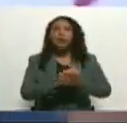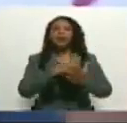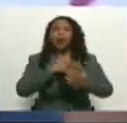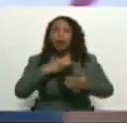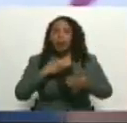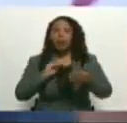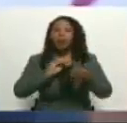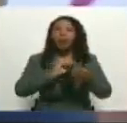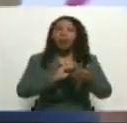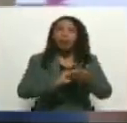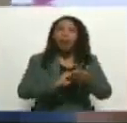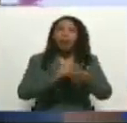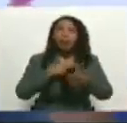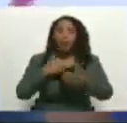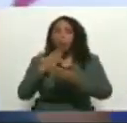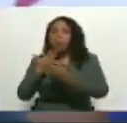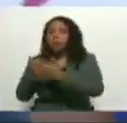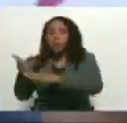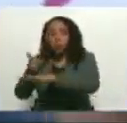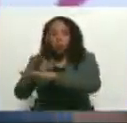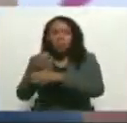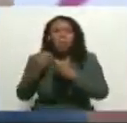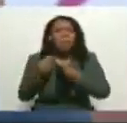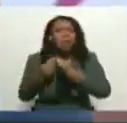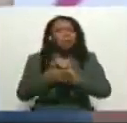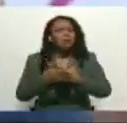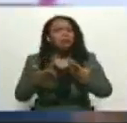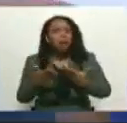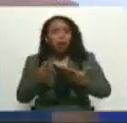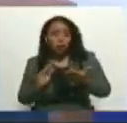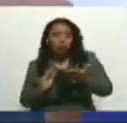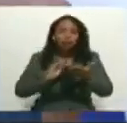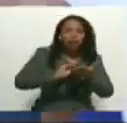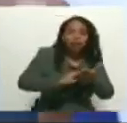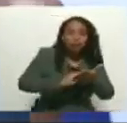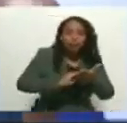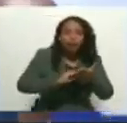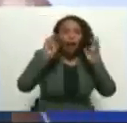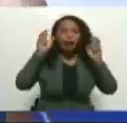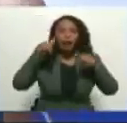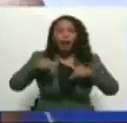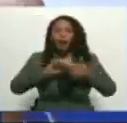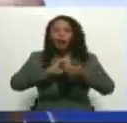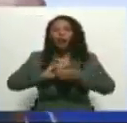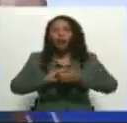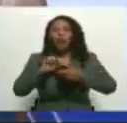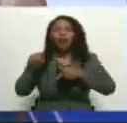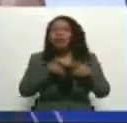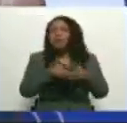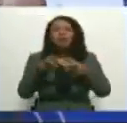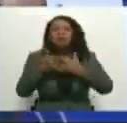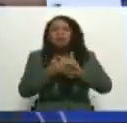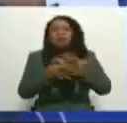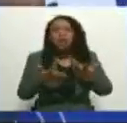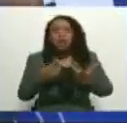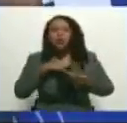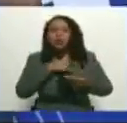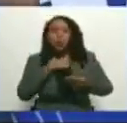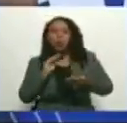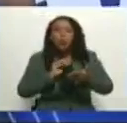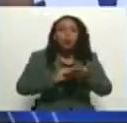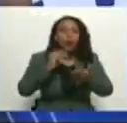ahí le pedí permiso al gobernador Gerardo Márquez para que esto se incluya en la marca Trujillo, porque esto es un plan que nosotros estamos denominando